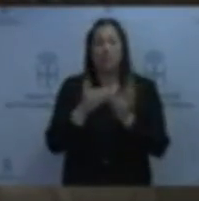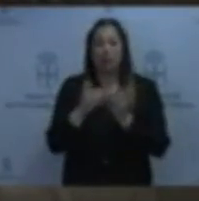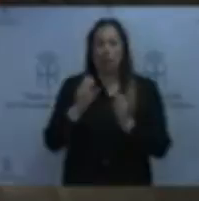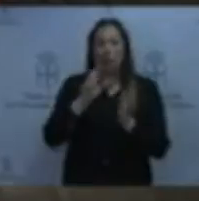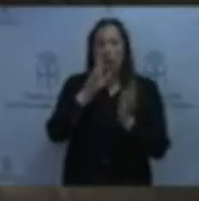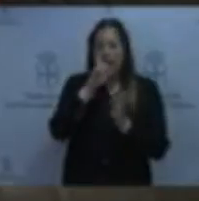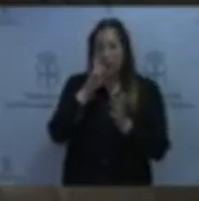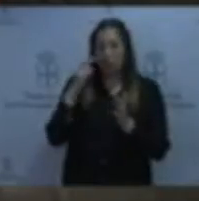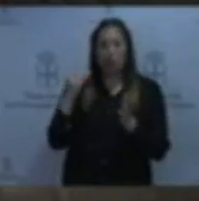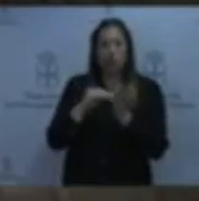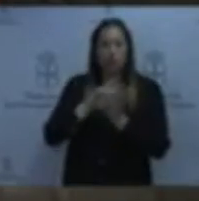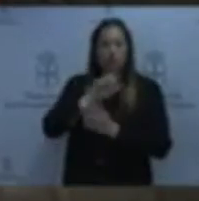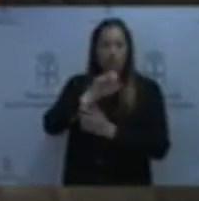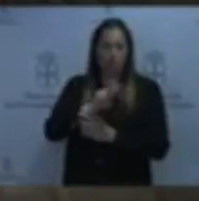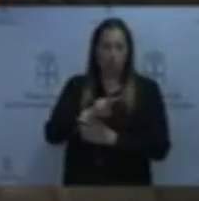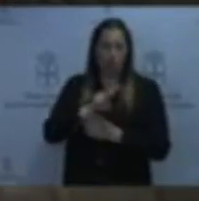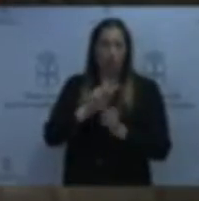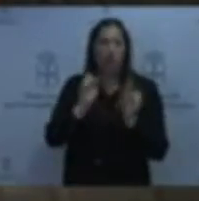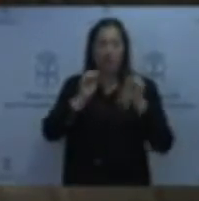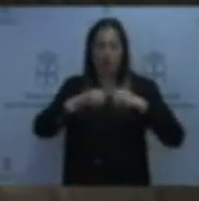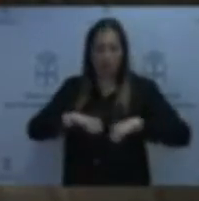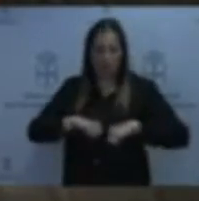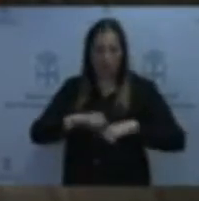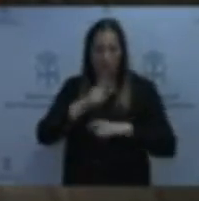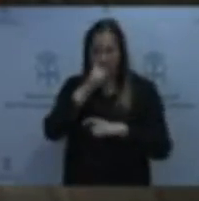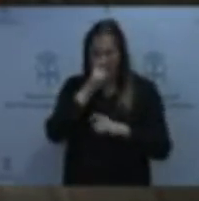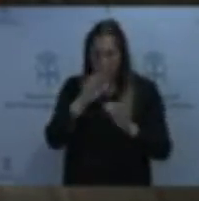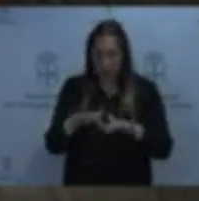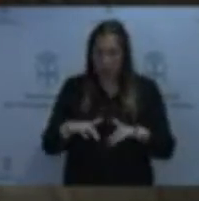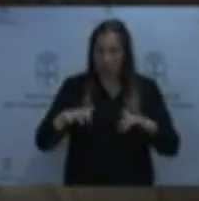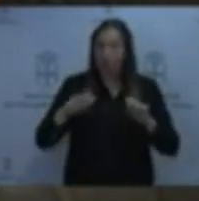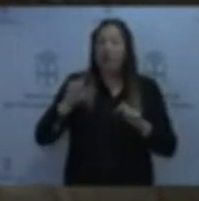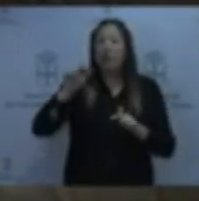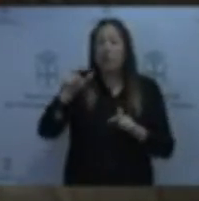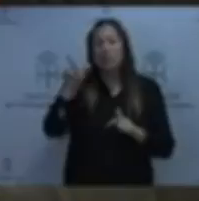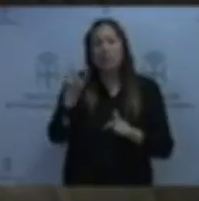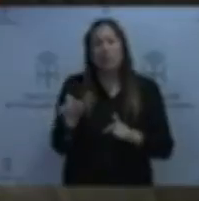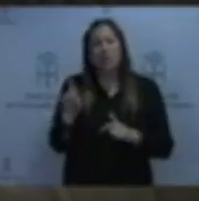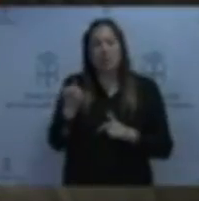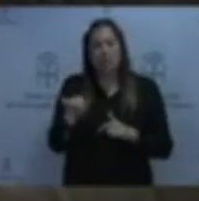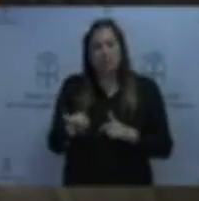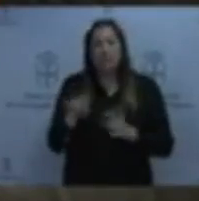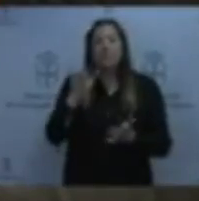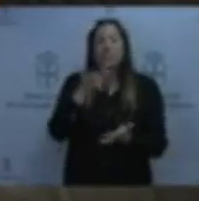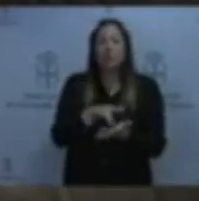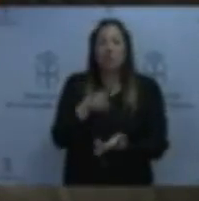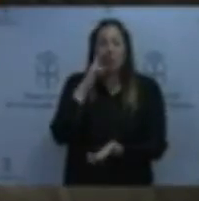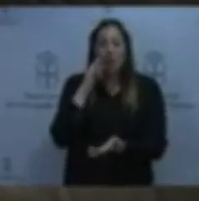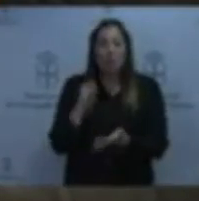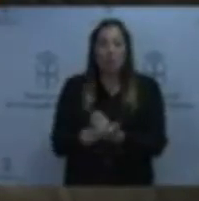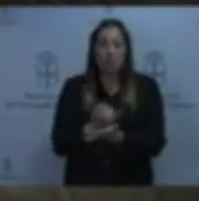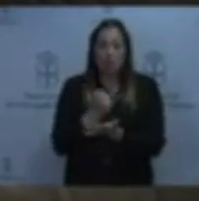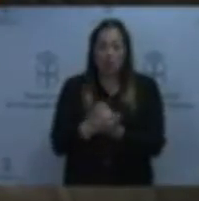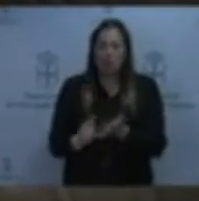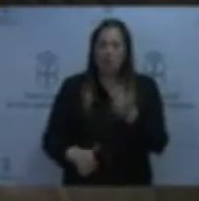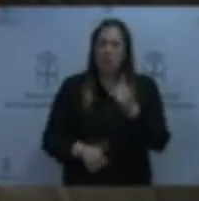recuerdo que recuerdo a usted y a toda la Cámara, que también en el momento de realizarse las pruebas y la constitución